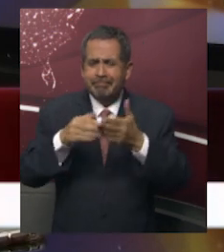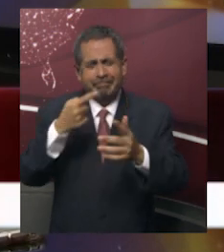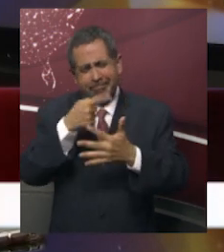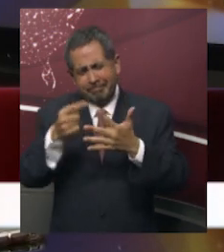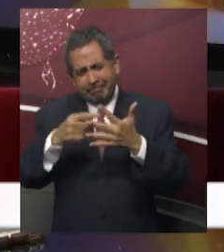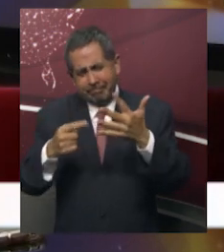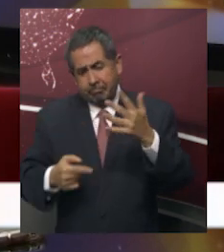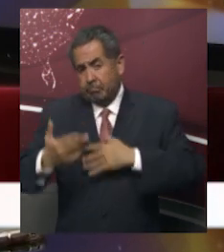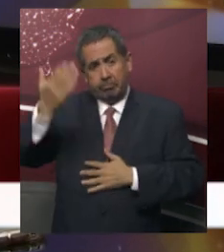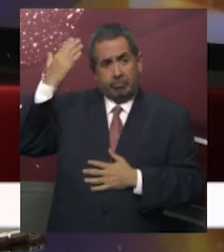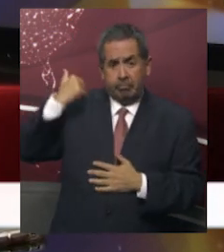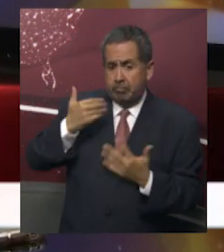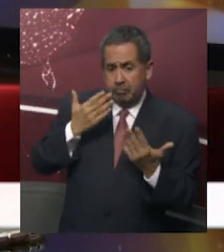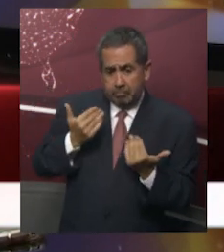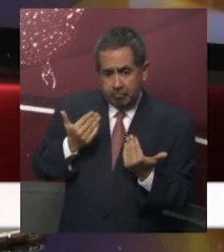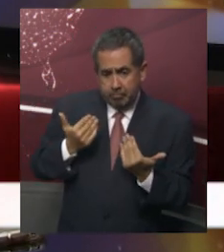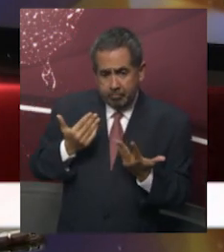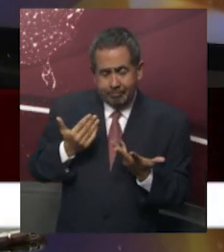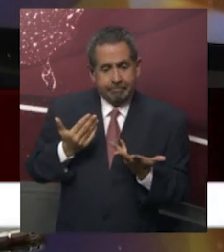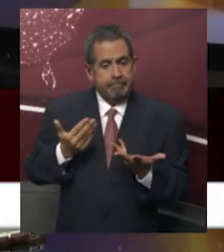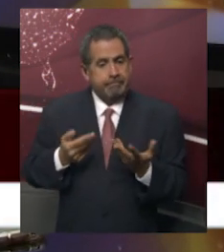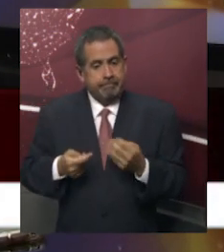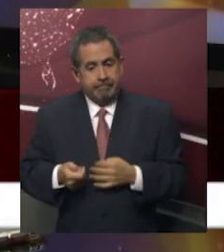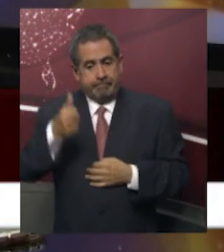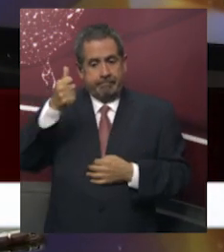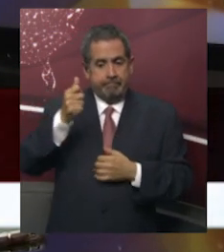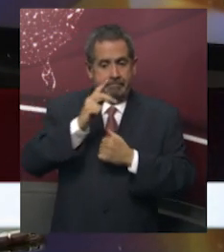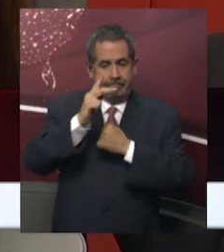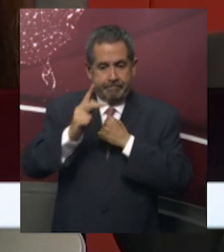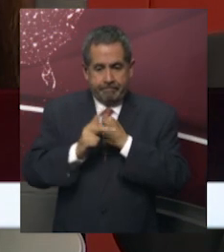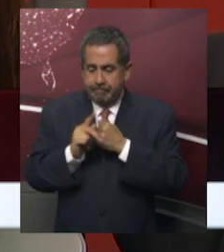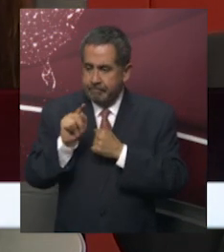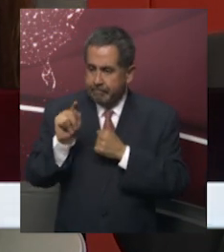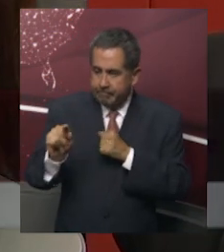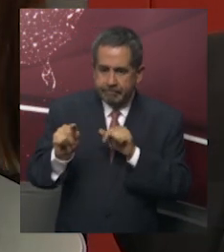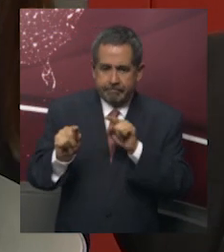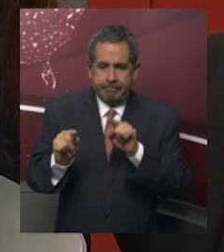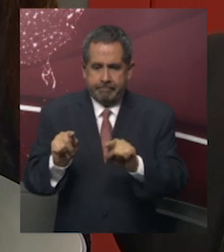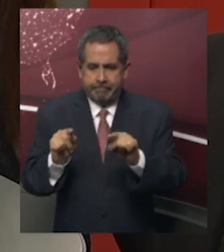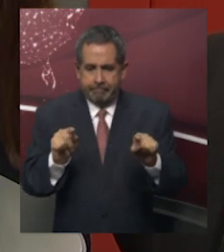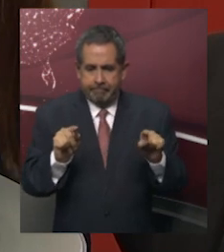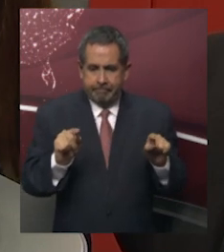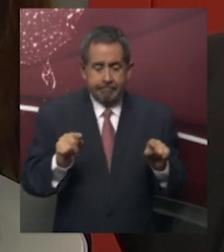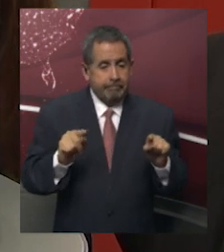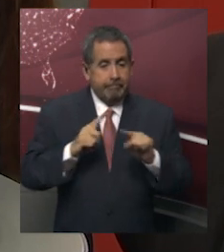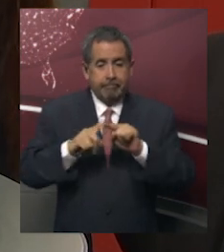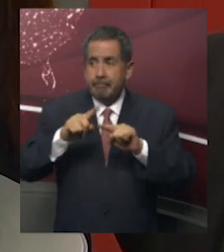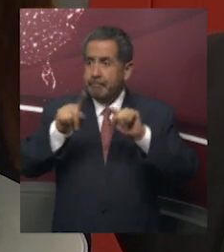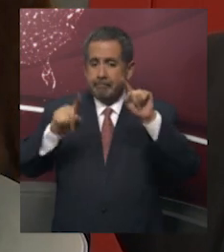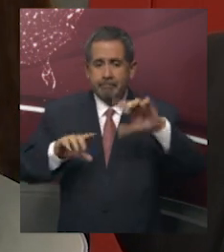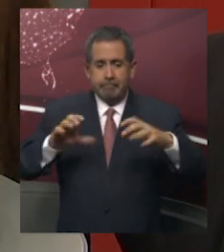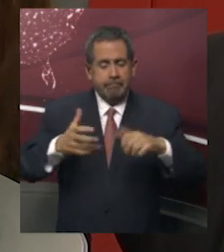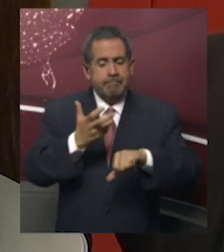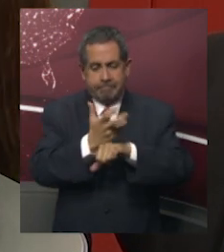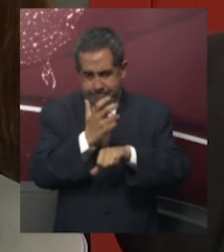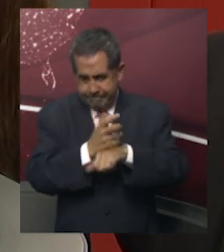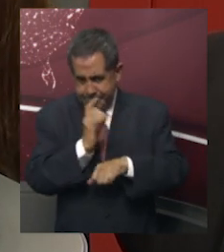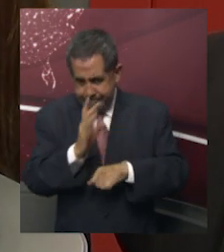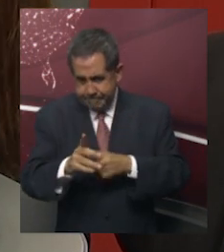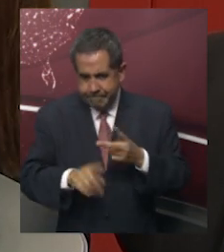de cosas. Pero se reúnen los primeros países que había literalmente de todas las latitudes, estaba desde Estados